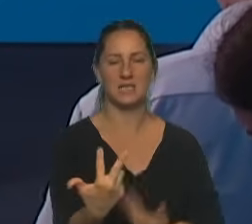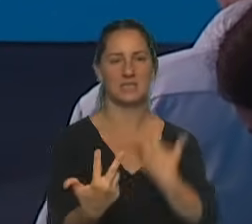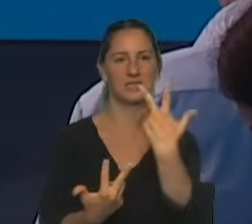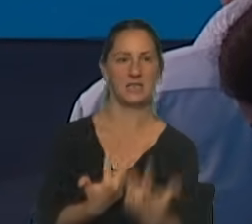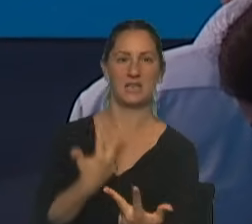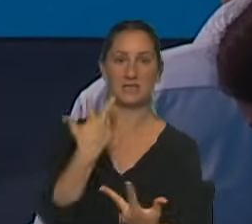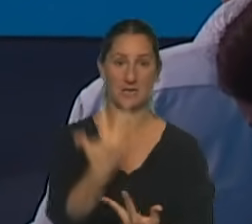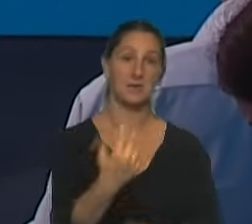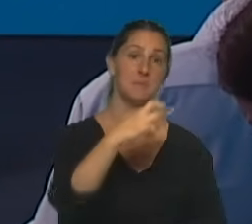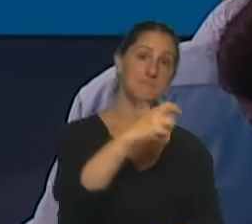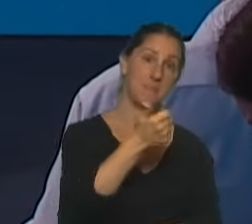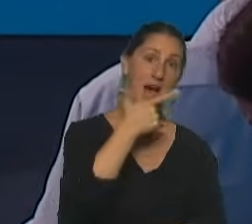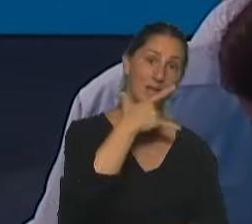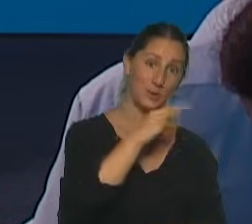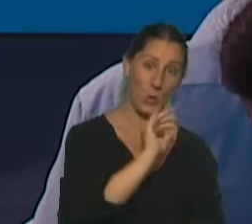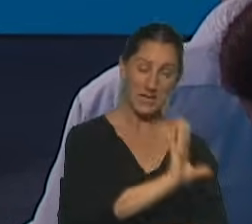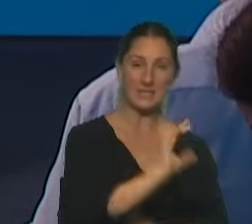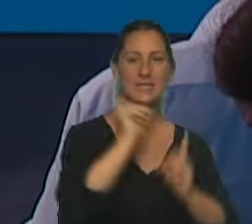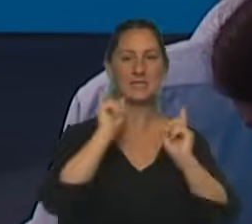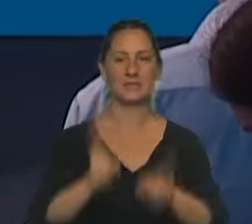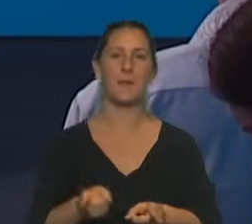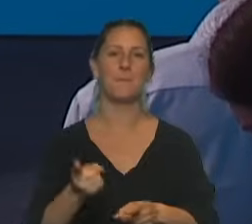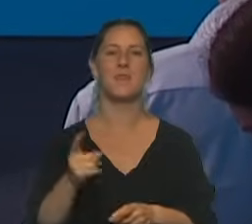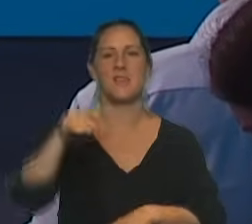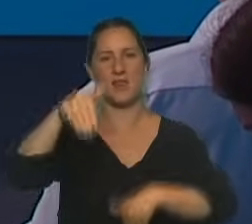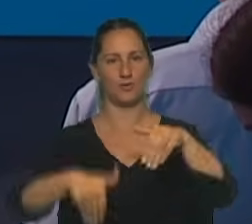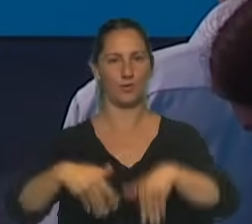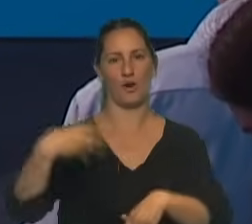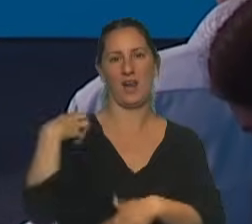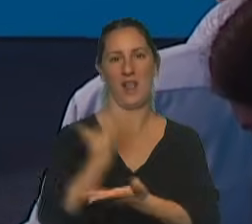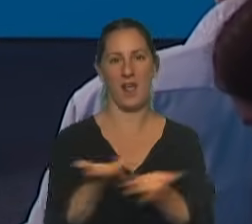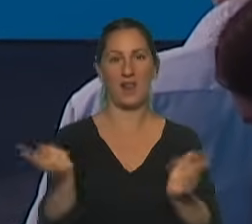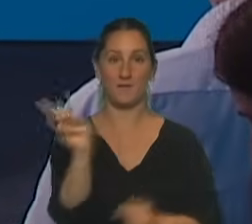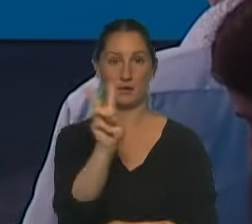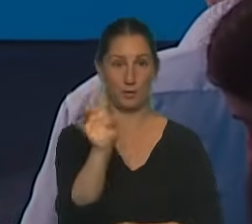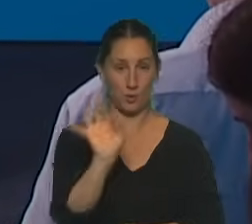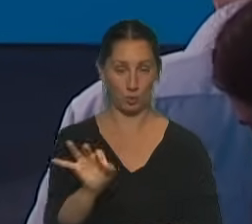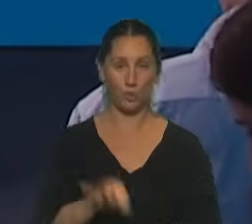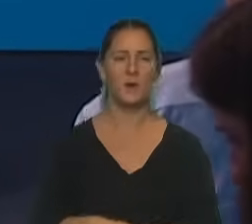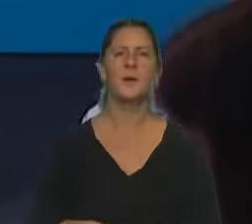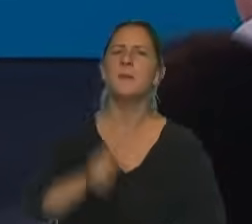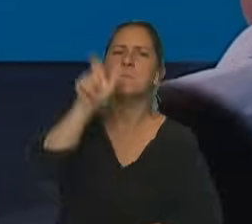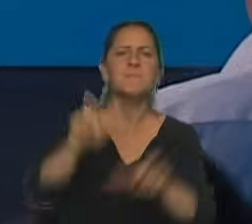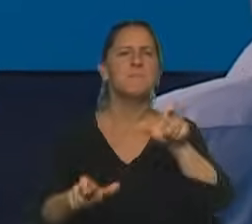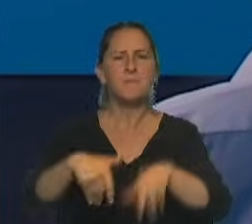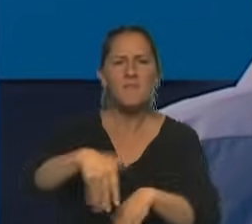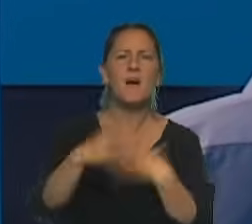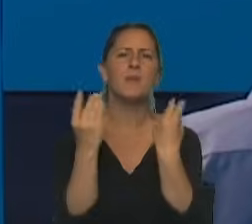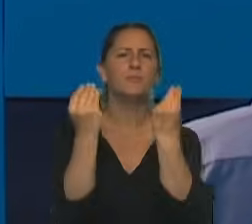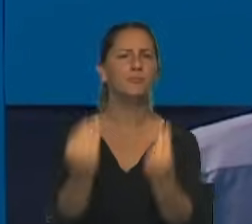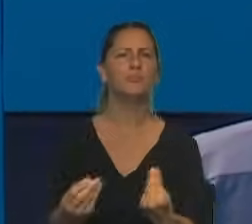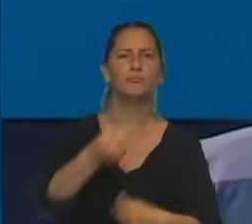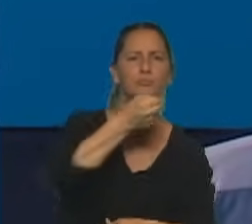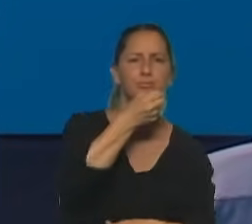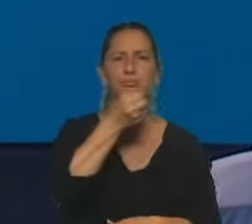solamente en las PASO, sino también en las generales del 22 de octubre. ¿Quiénes son los que estarán hablando con nosotros aquí y estarán